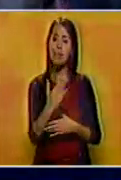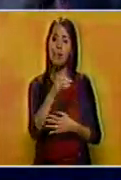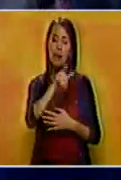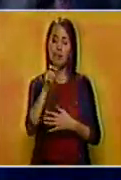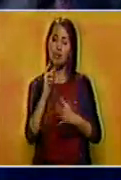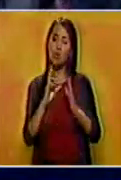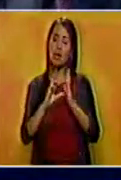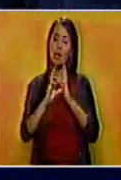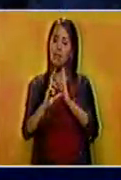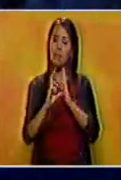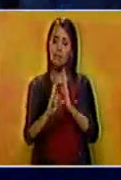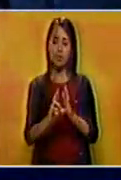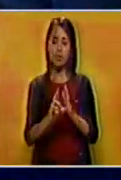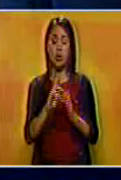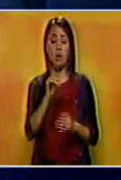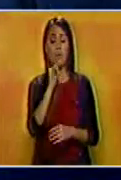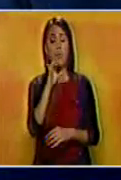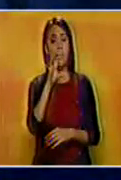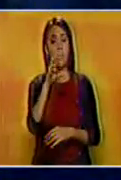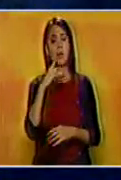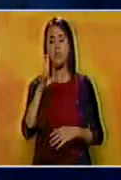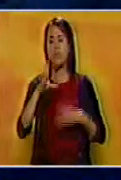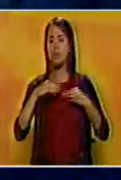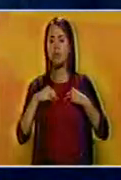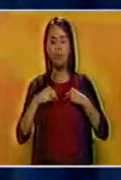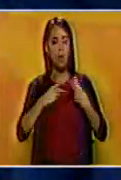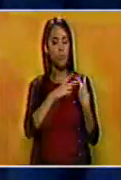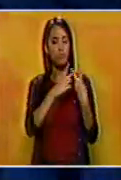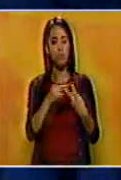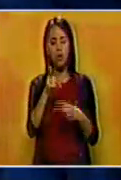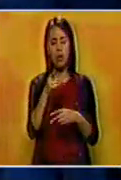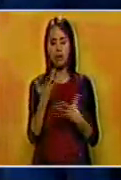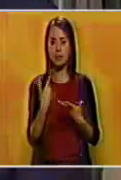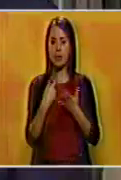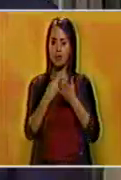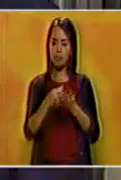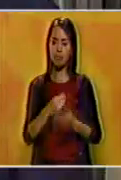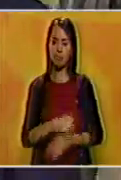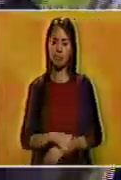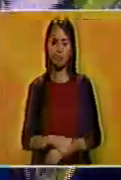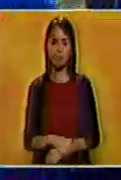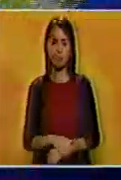asilo y resaltó que la nación no aceptará de forma voluntaria este tipo de entregas.